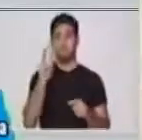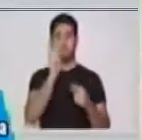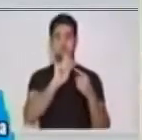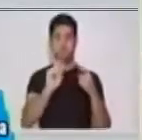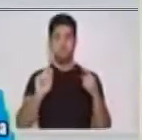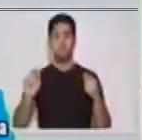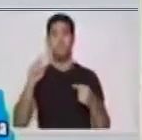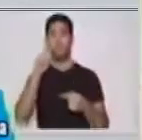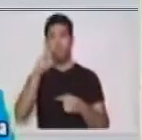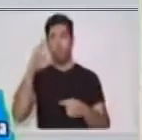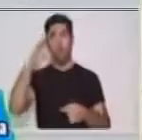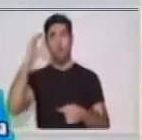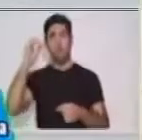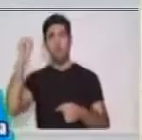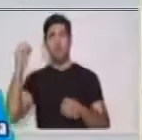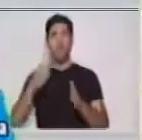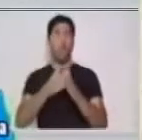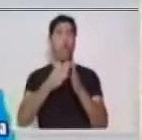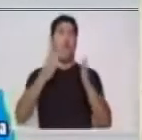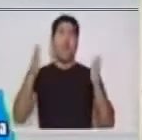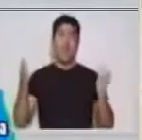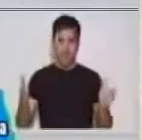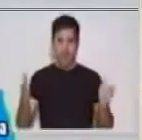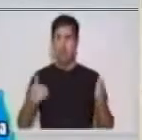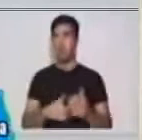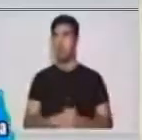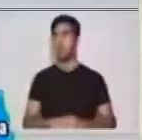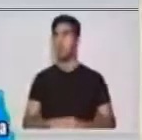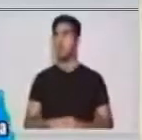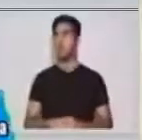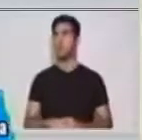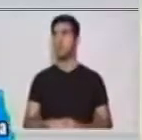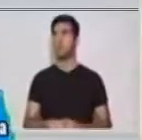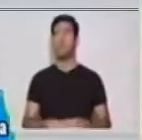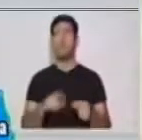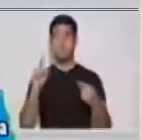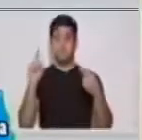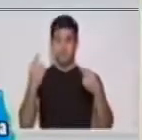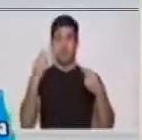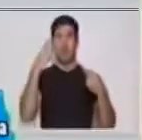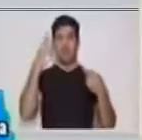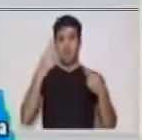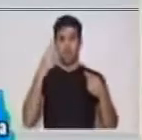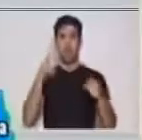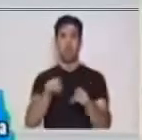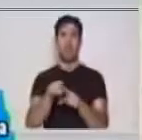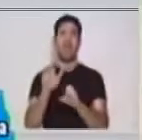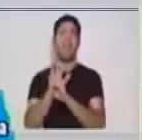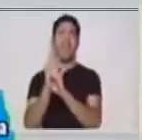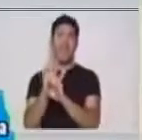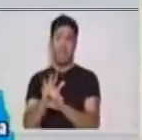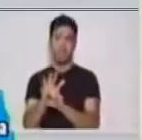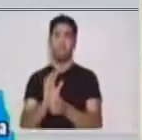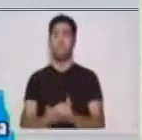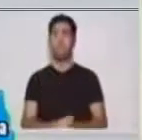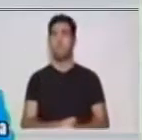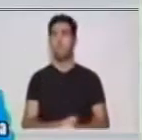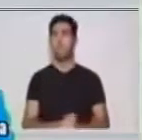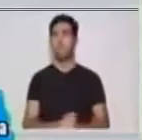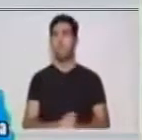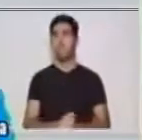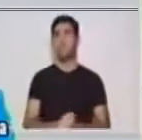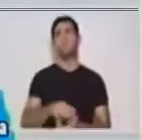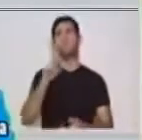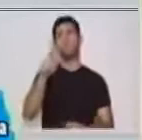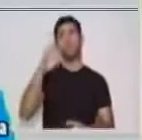opinión general en 3 partes. La primera razón, con un ejemplo. ¿Por qué tú vas a